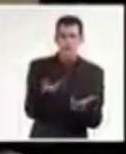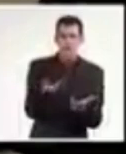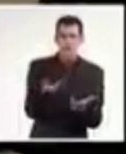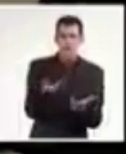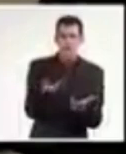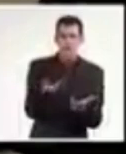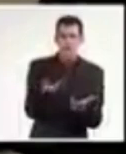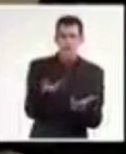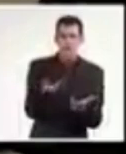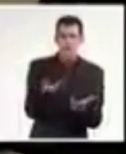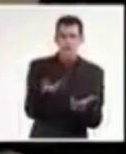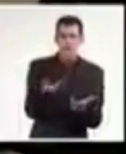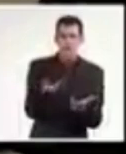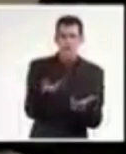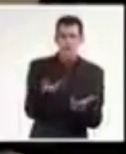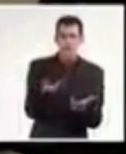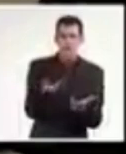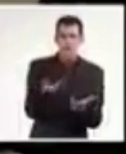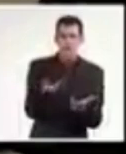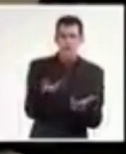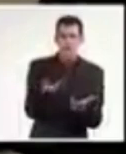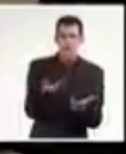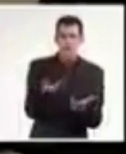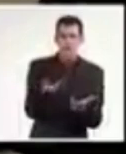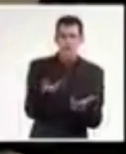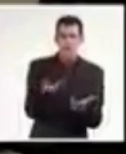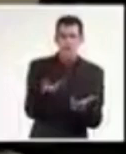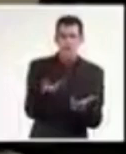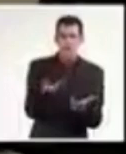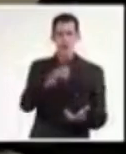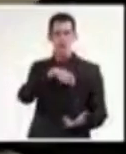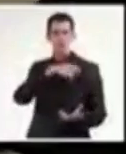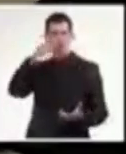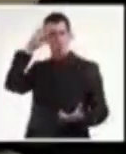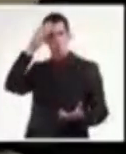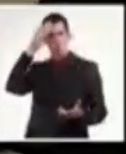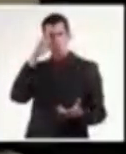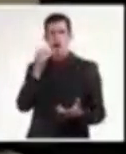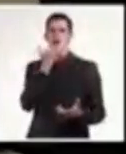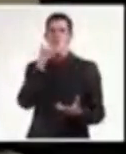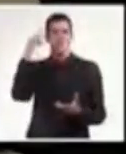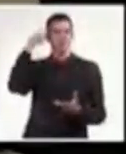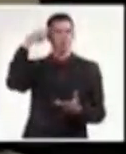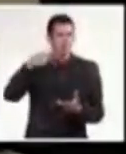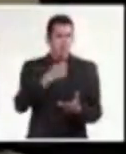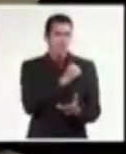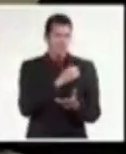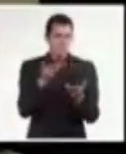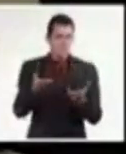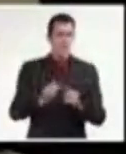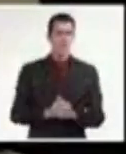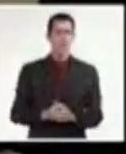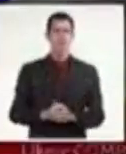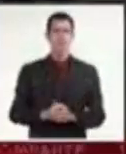vez? Me está subiendo. Vamos a seguir. Las ganancias de la industria del odio.